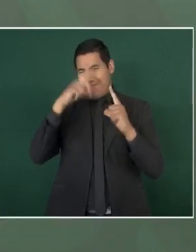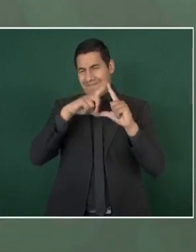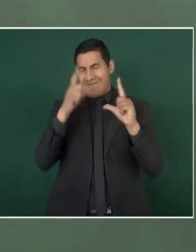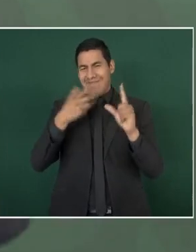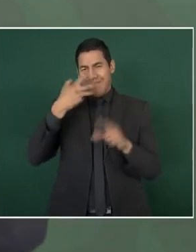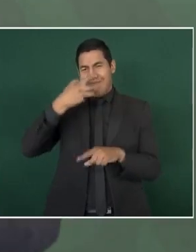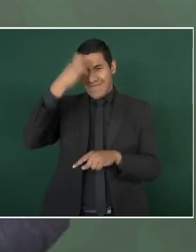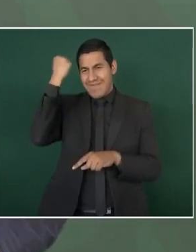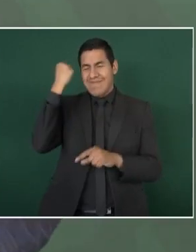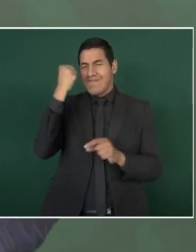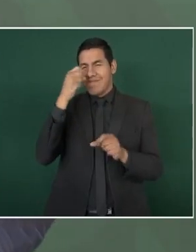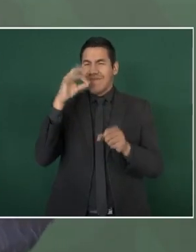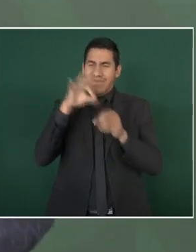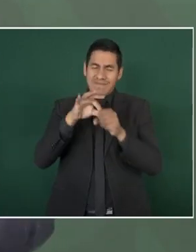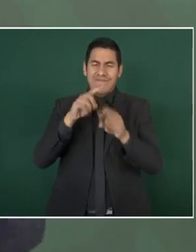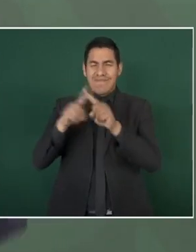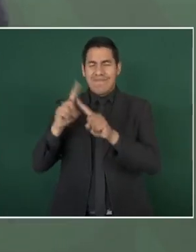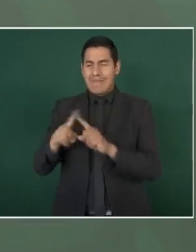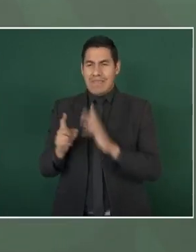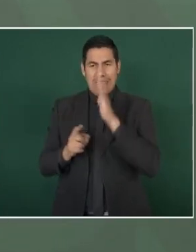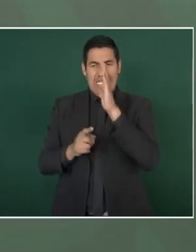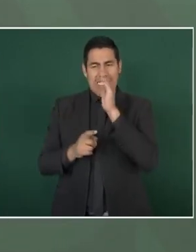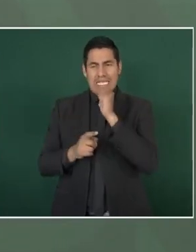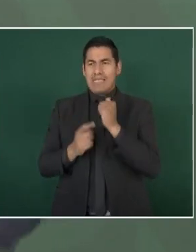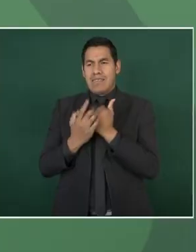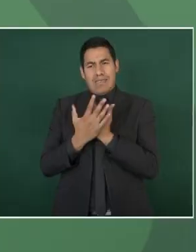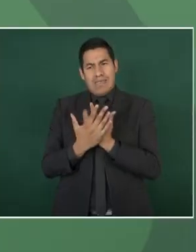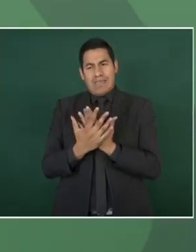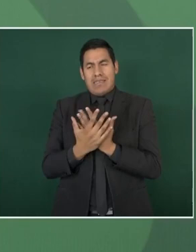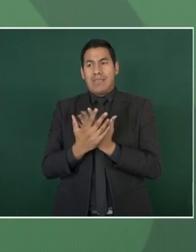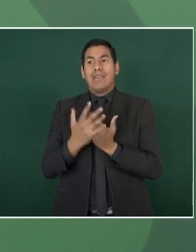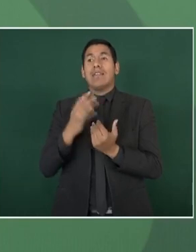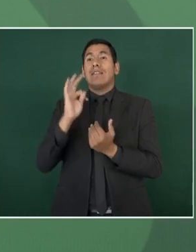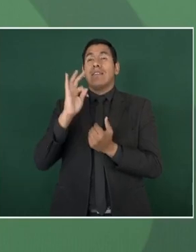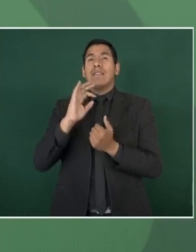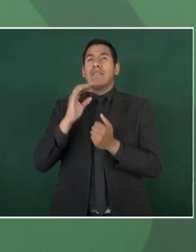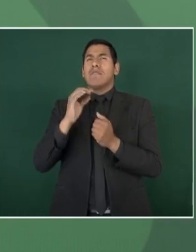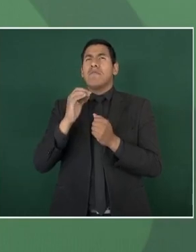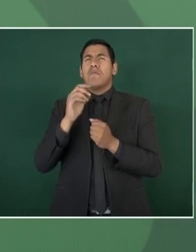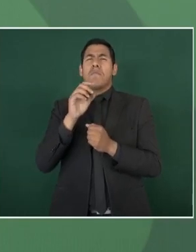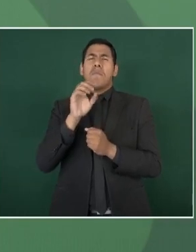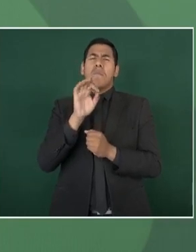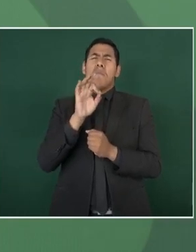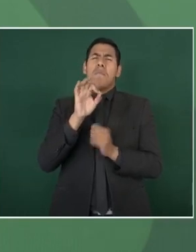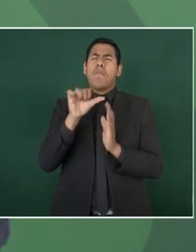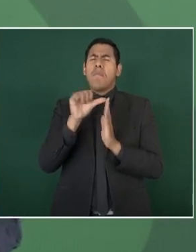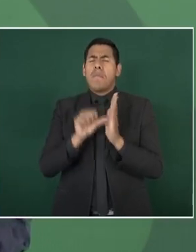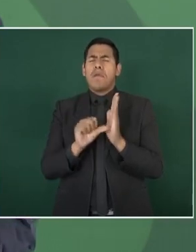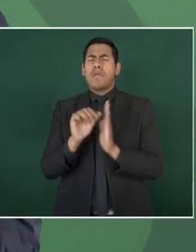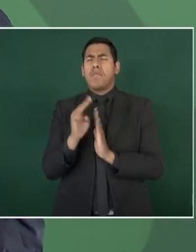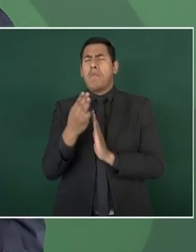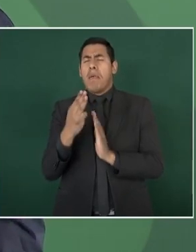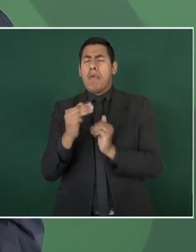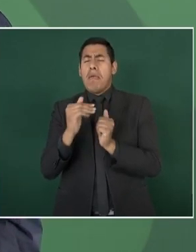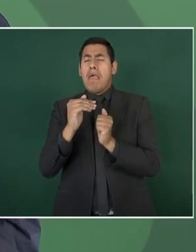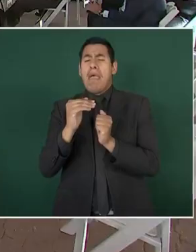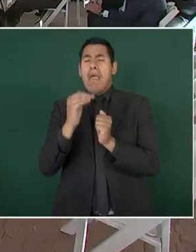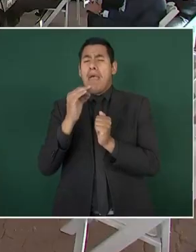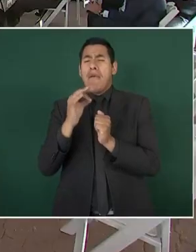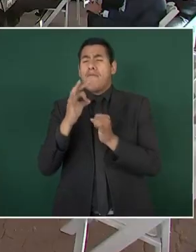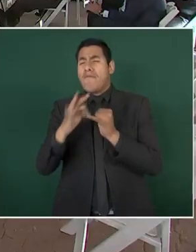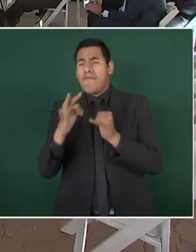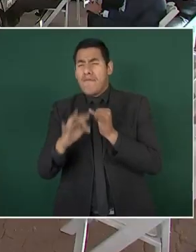están ya por terminarse, tendríamos que esperar a finales de mayo. Pero a ver si está.